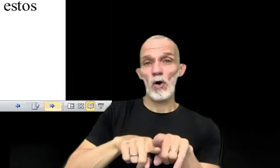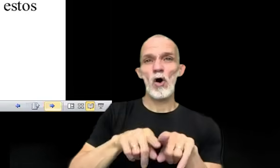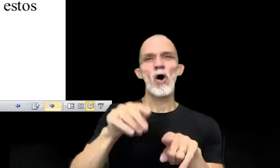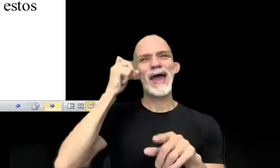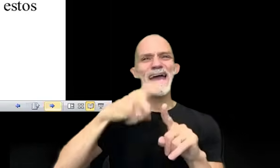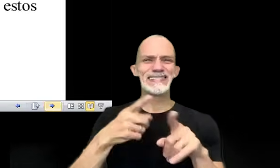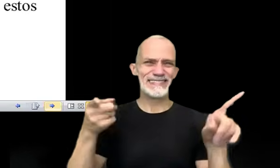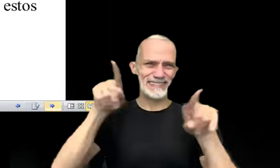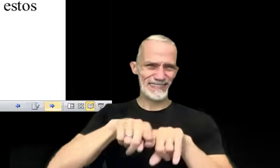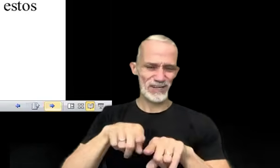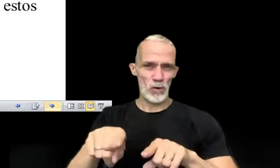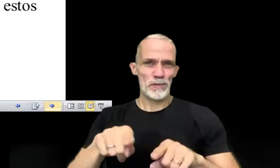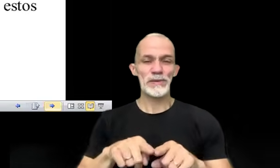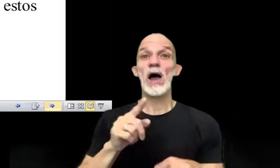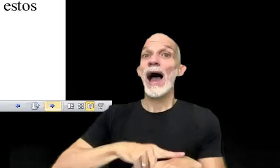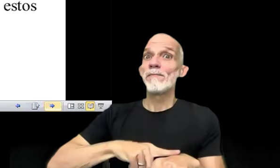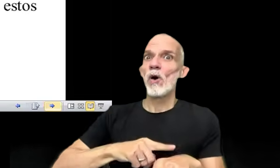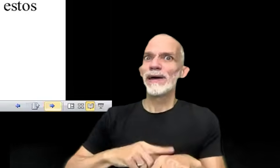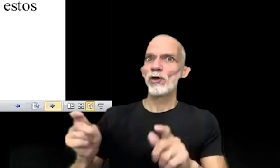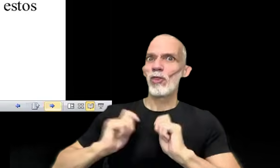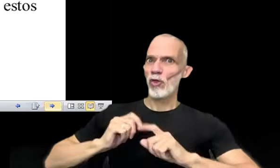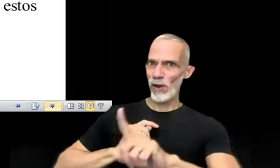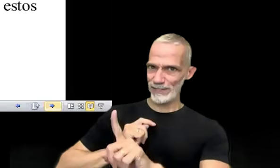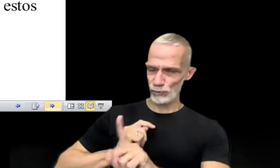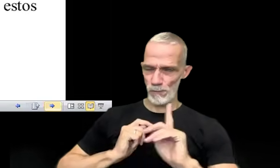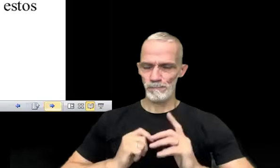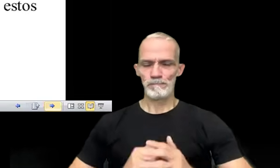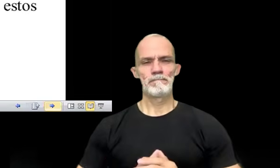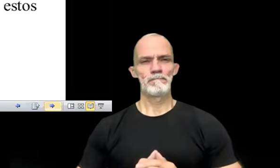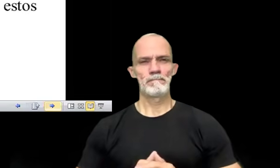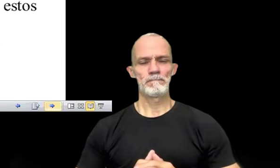o exconviviente al momento de la donación.